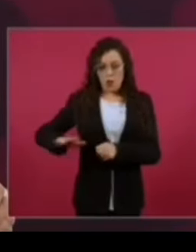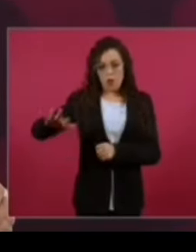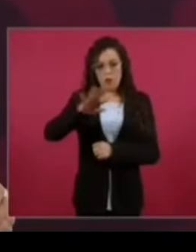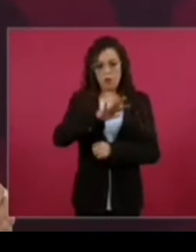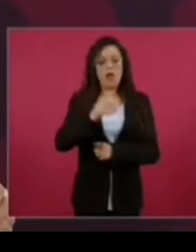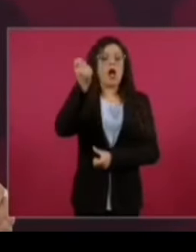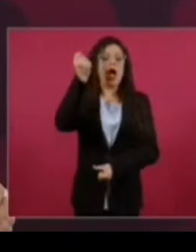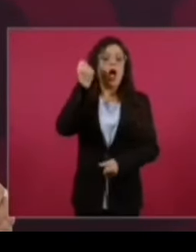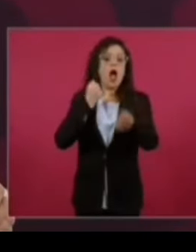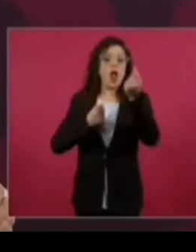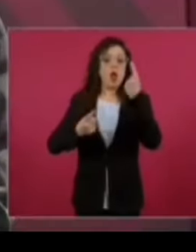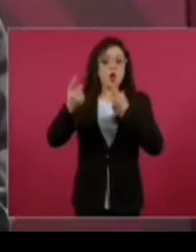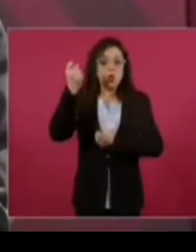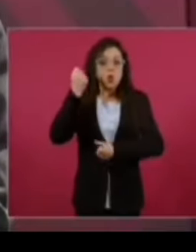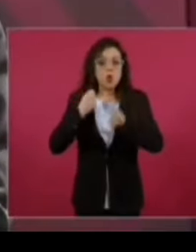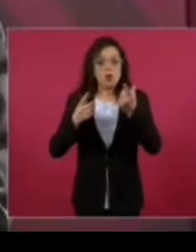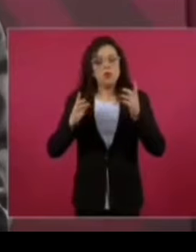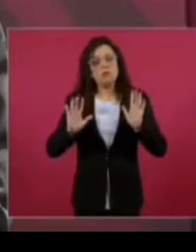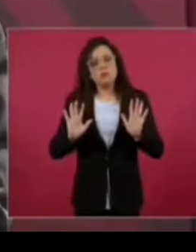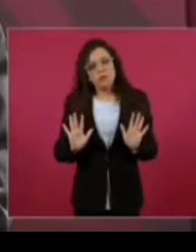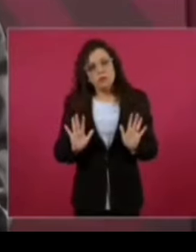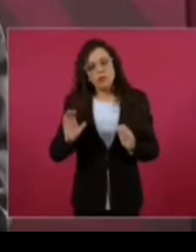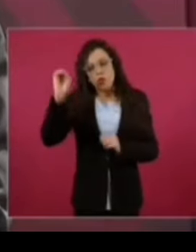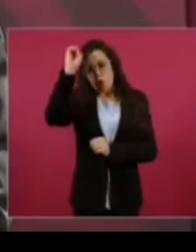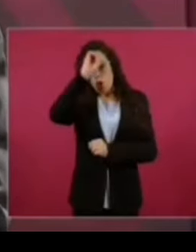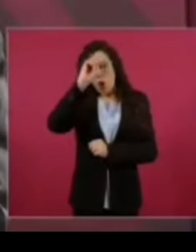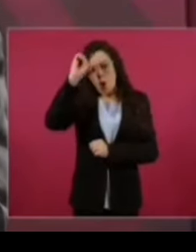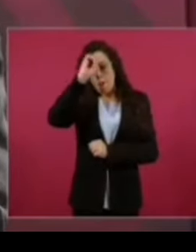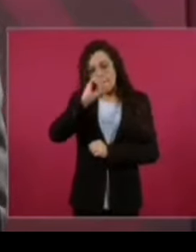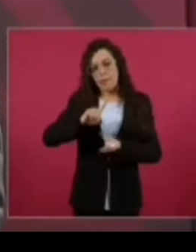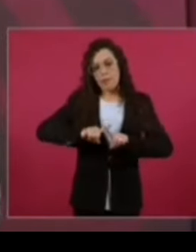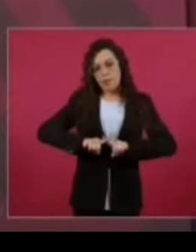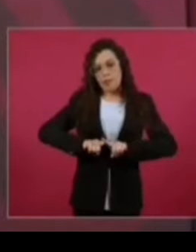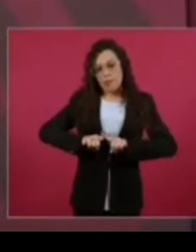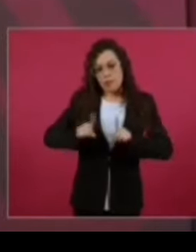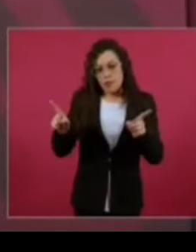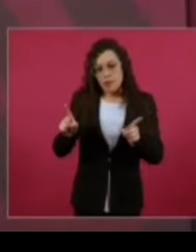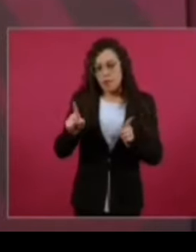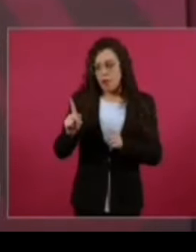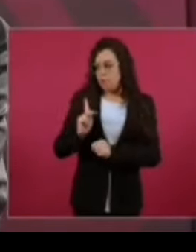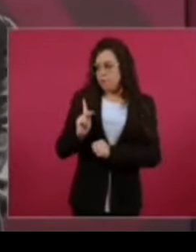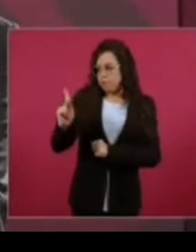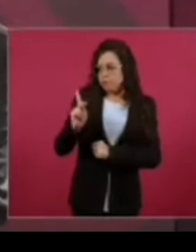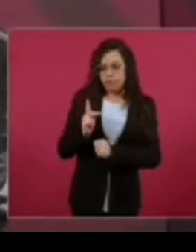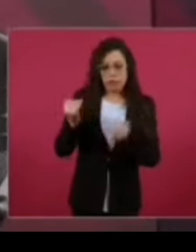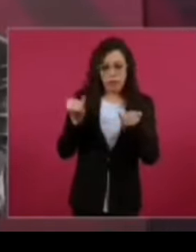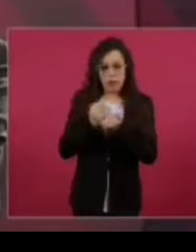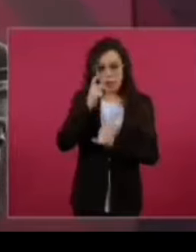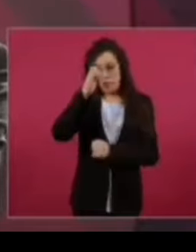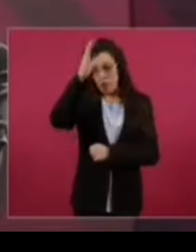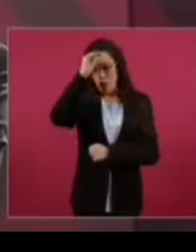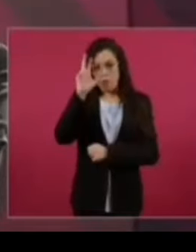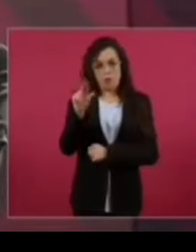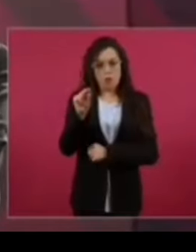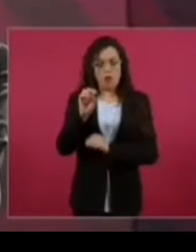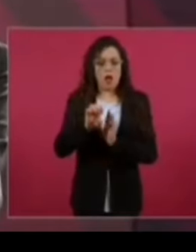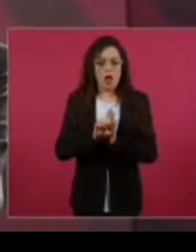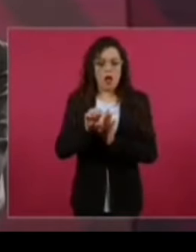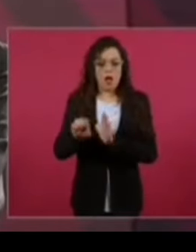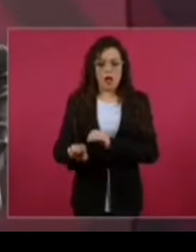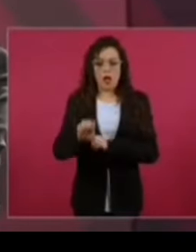es el caso de gobierno de España en